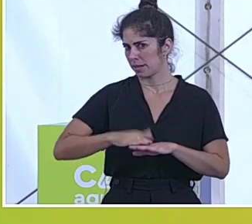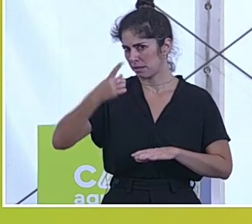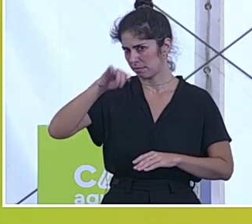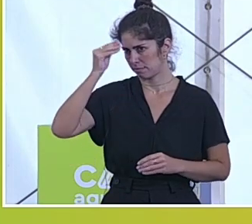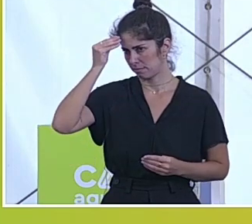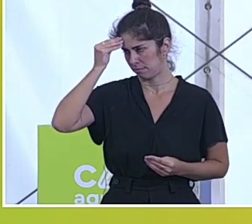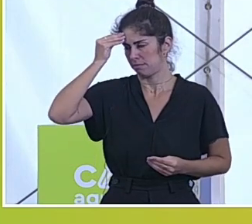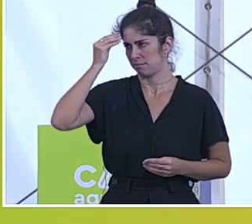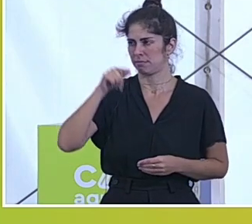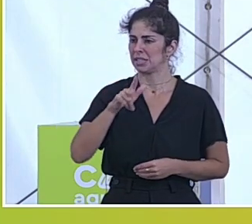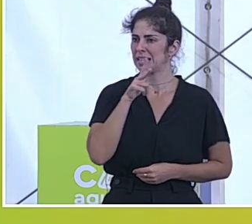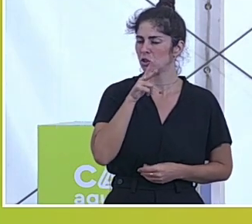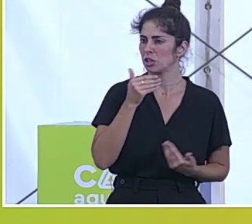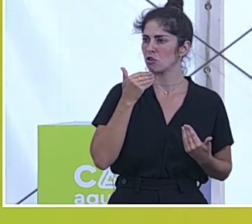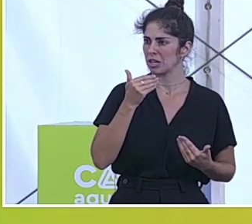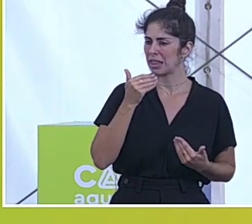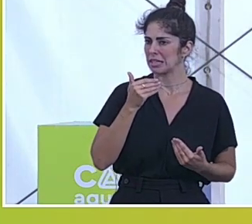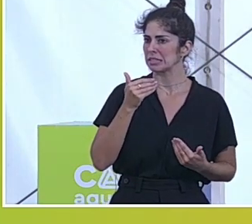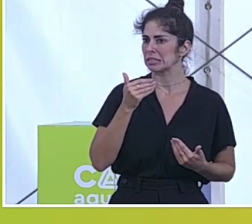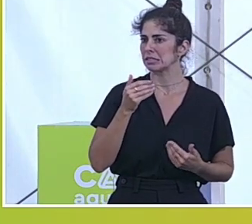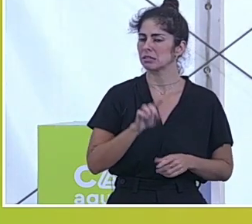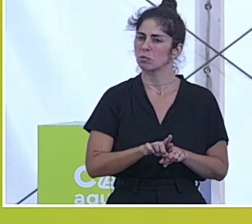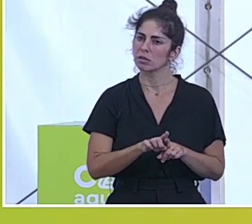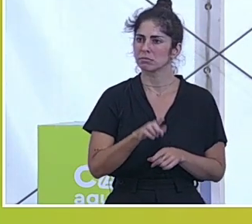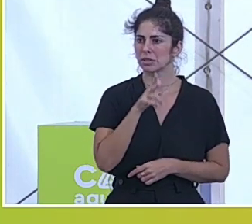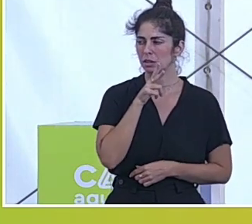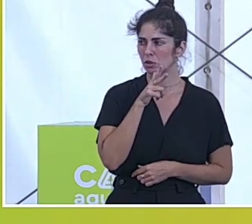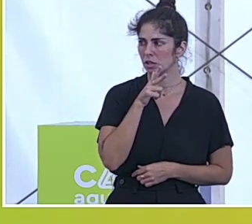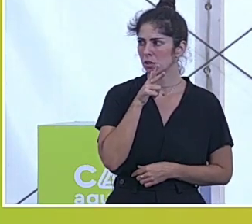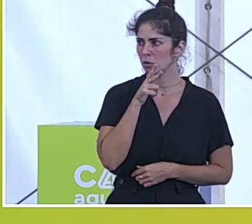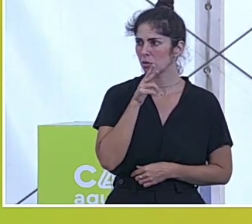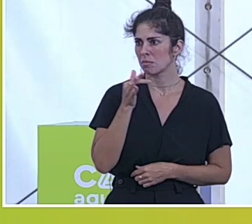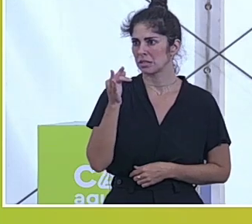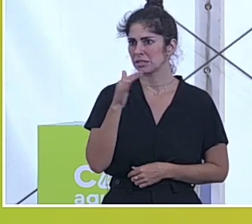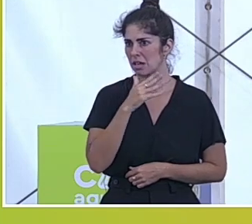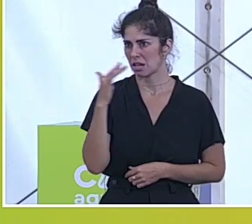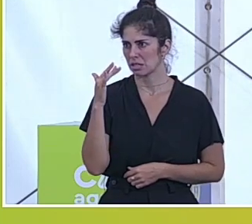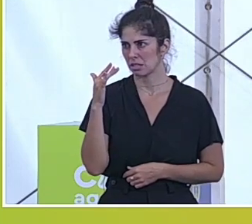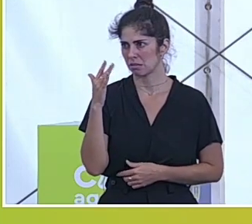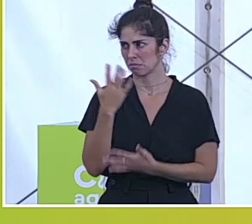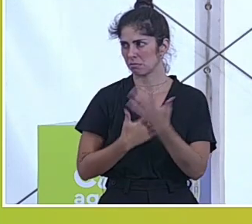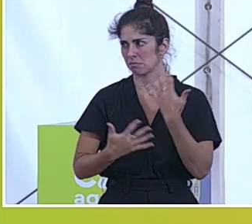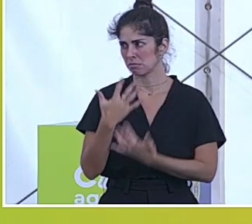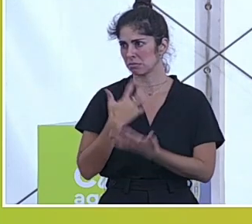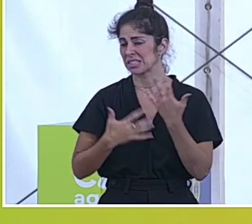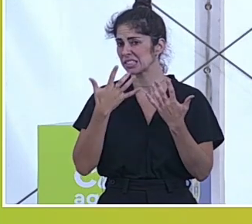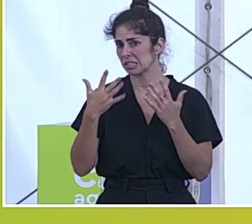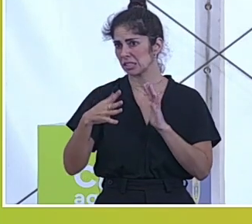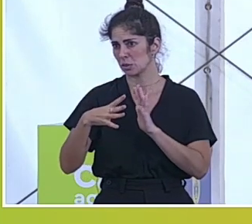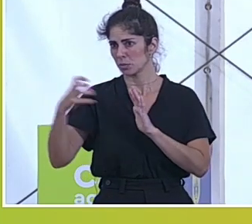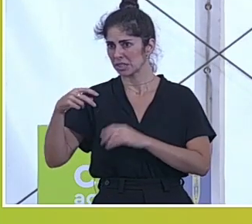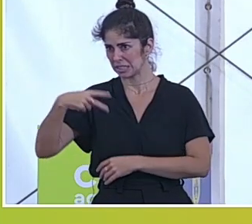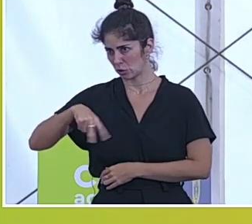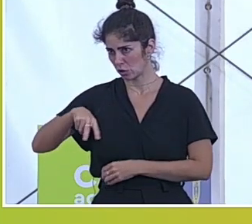hidrógeno y la combinación entre el hidrógeno y el aire, extrayendo el nitrógeno, ¿vale? O sea,